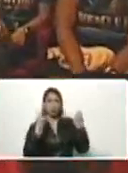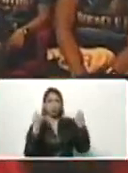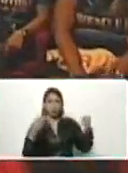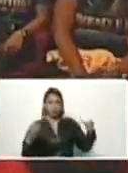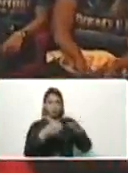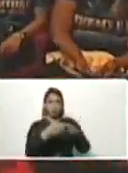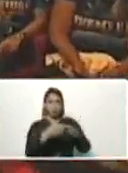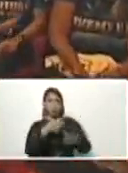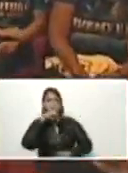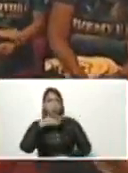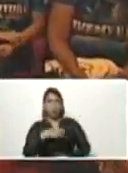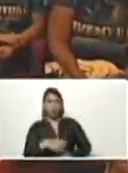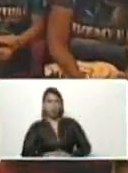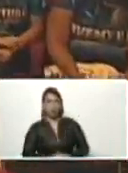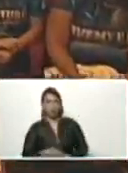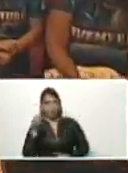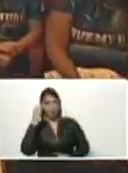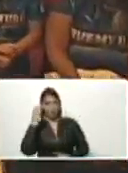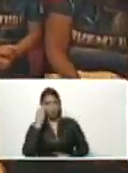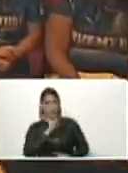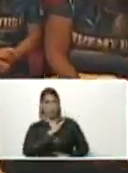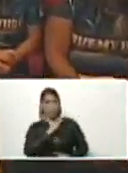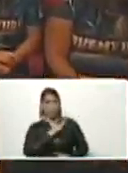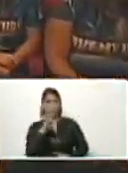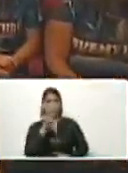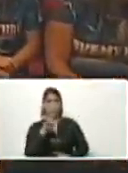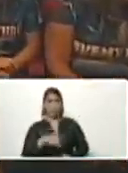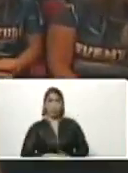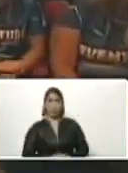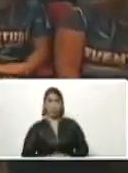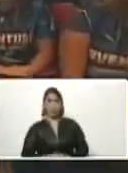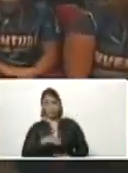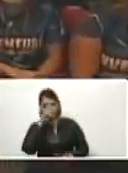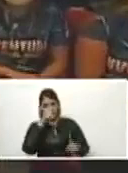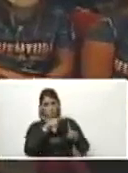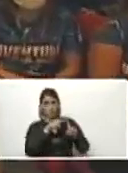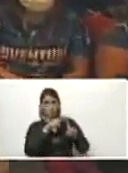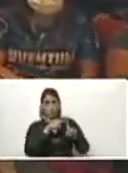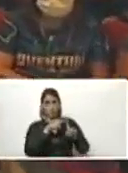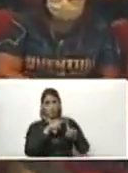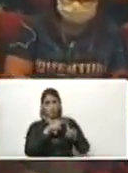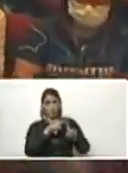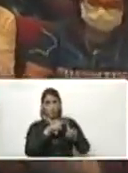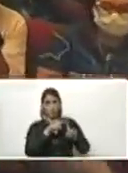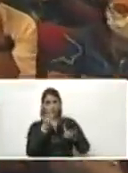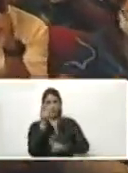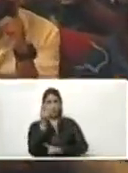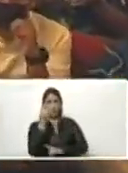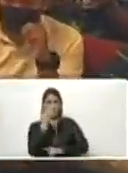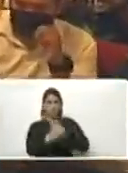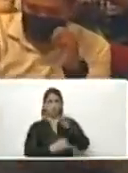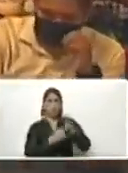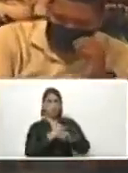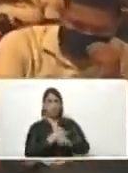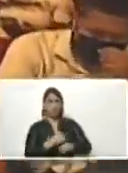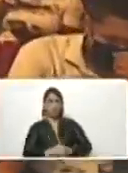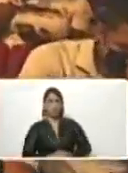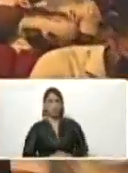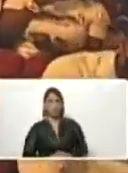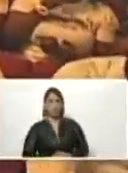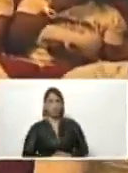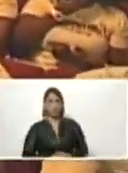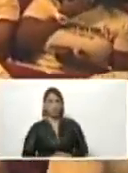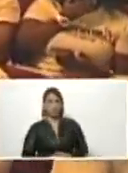de Historia, Memoria y Patrimonio de Venezuela en el marco de este coloquio internacional